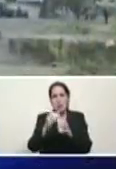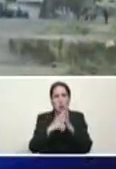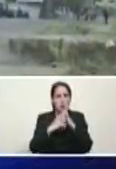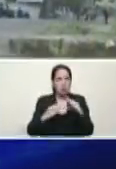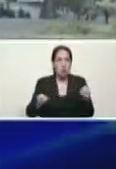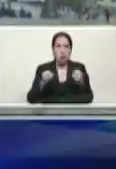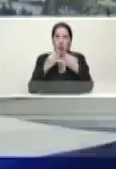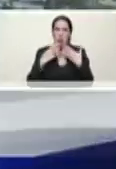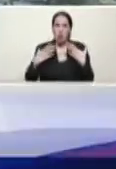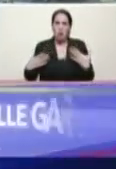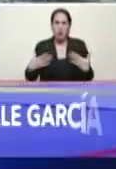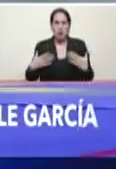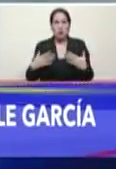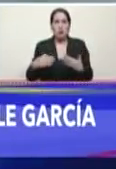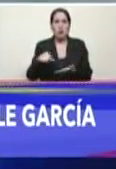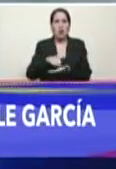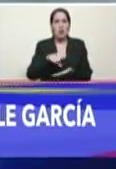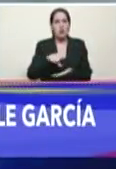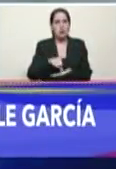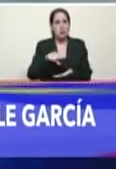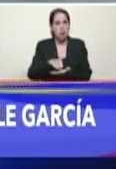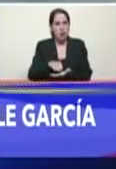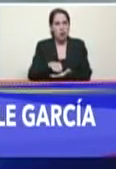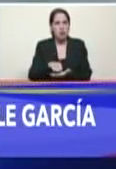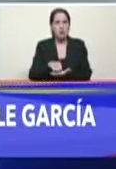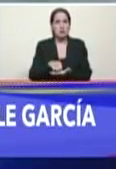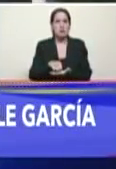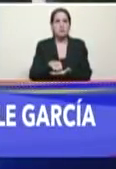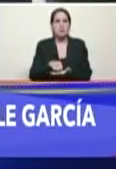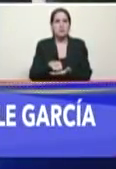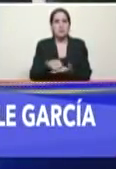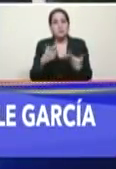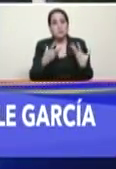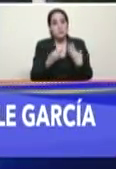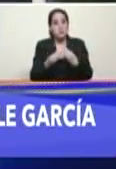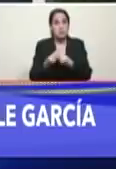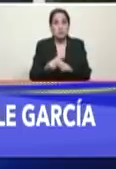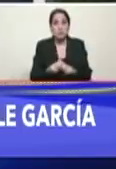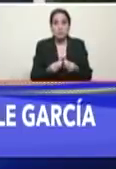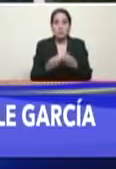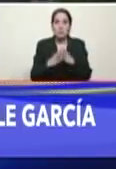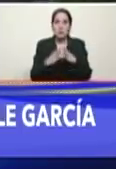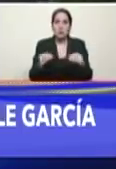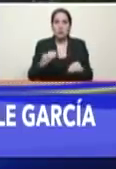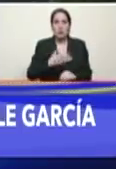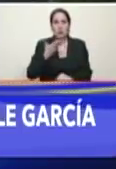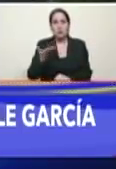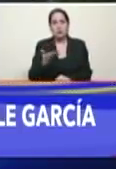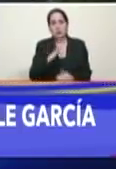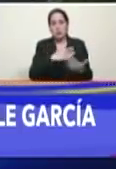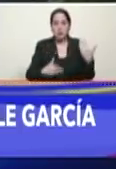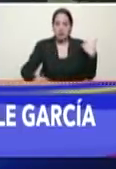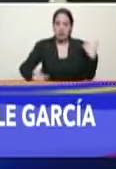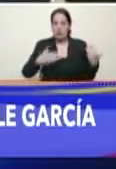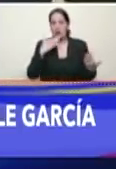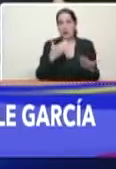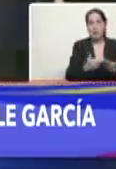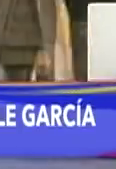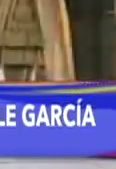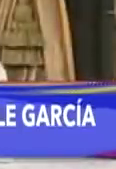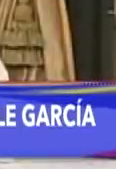de nuestras ciudades, de nuestro municipio, y junto todo es posible, presidente. Gracias,